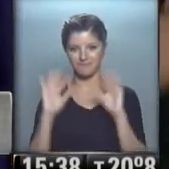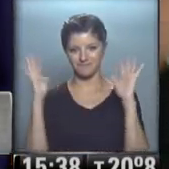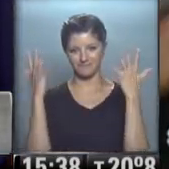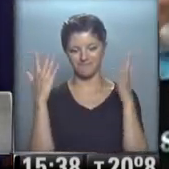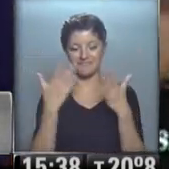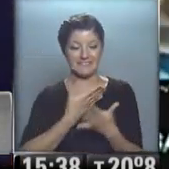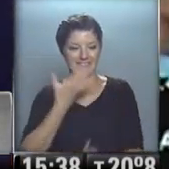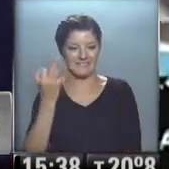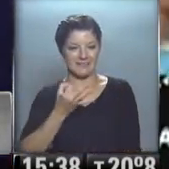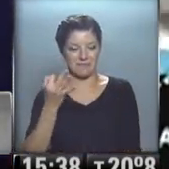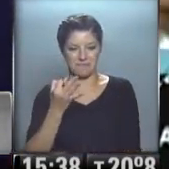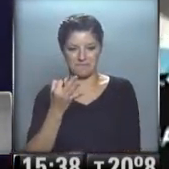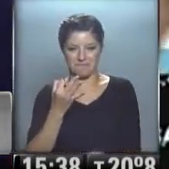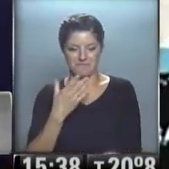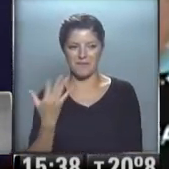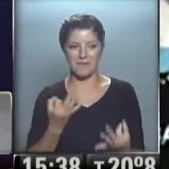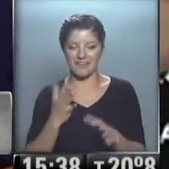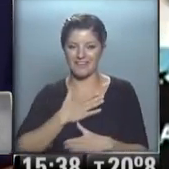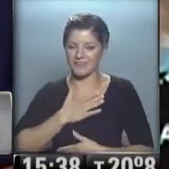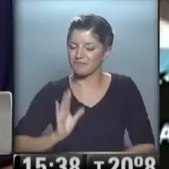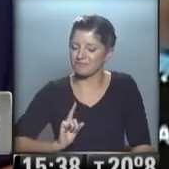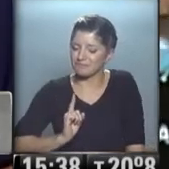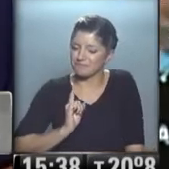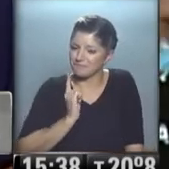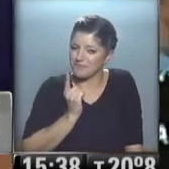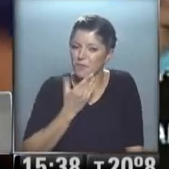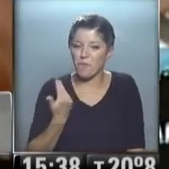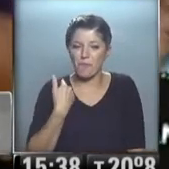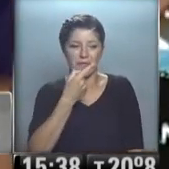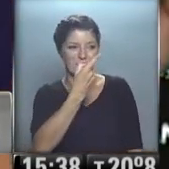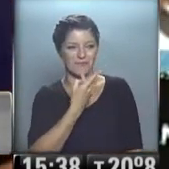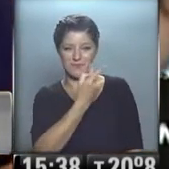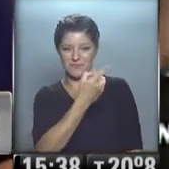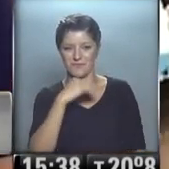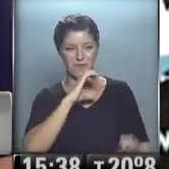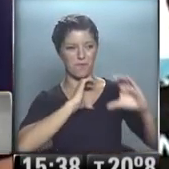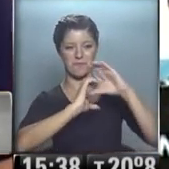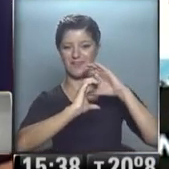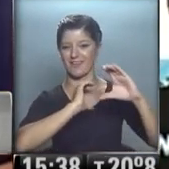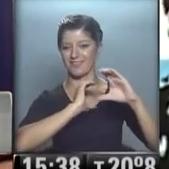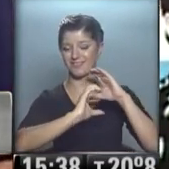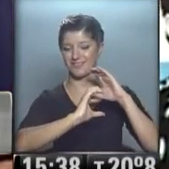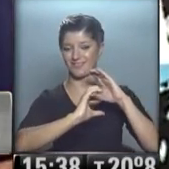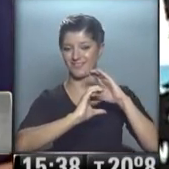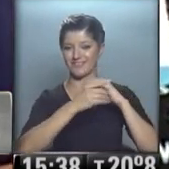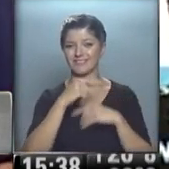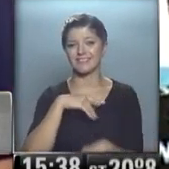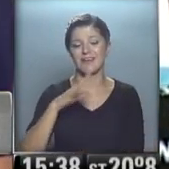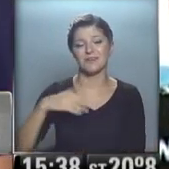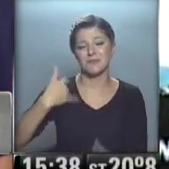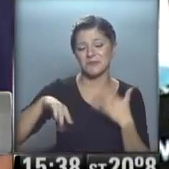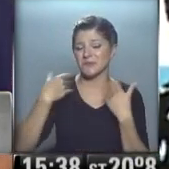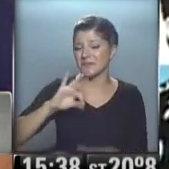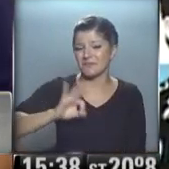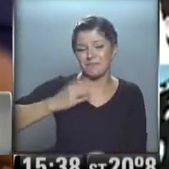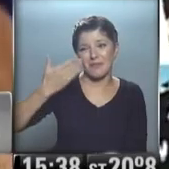la verdad que es un honor poder hablar con usted. Hace tanto tiempo que